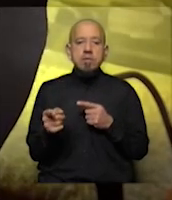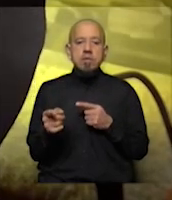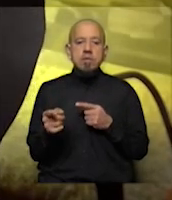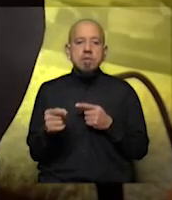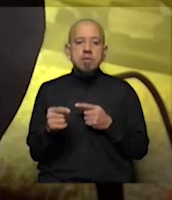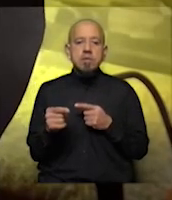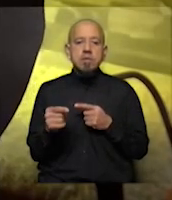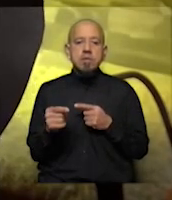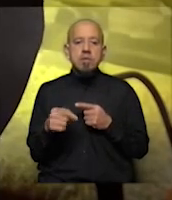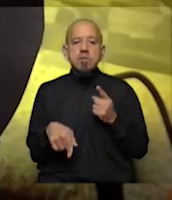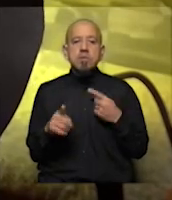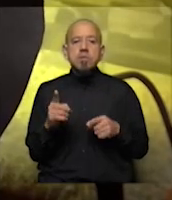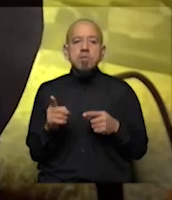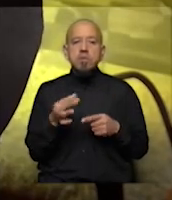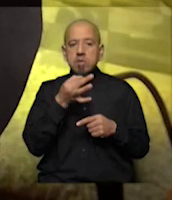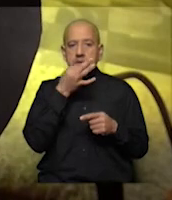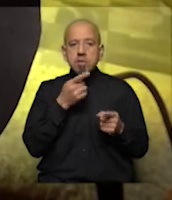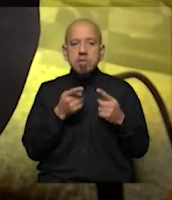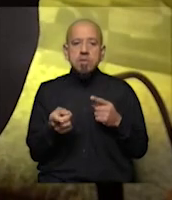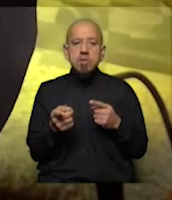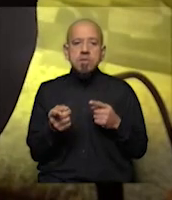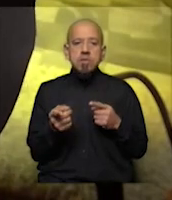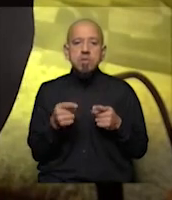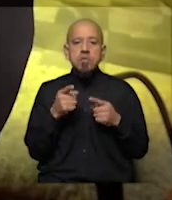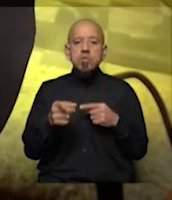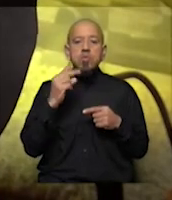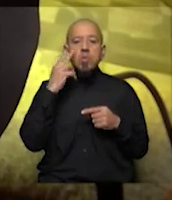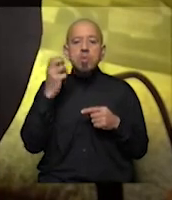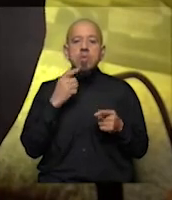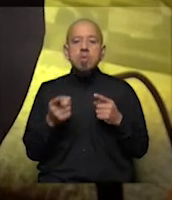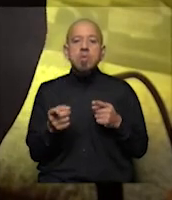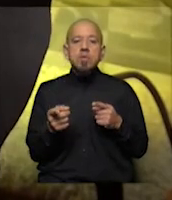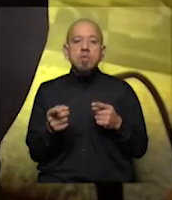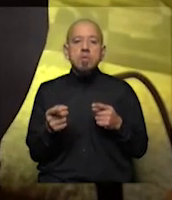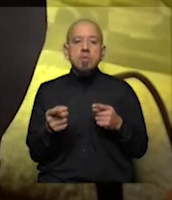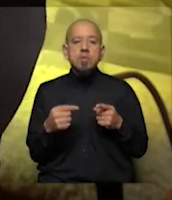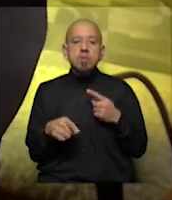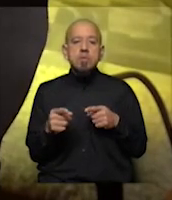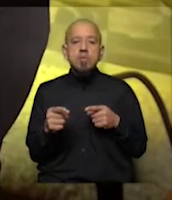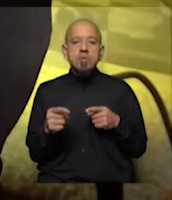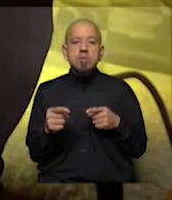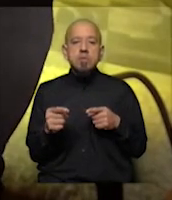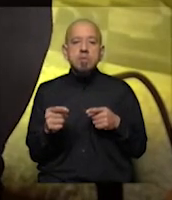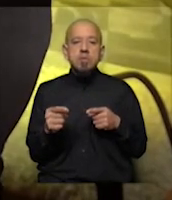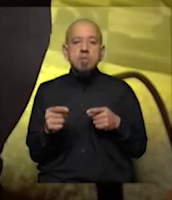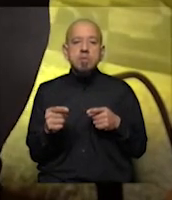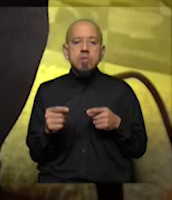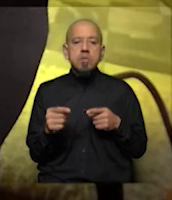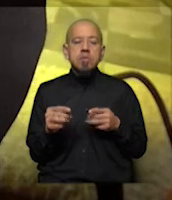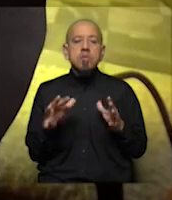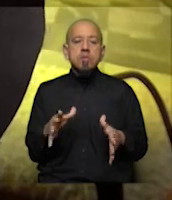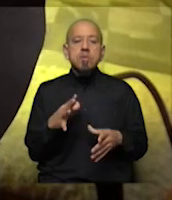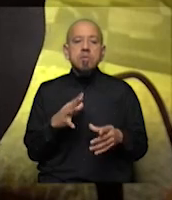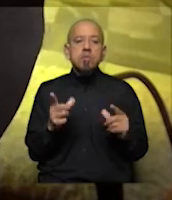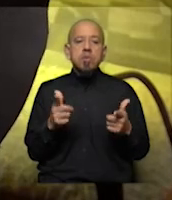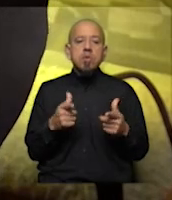esta Cámara, como resaltar un poco también que tu bar y también otros bares, tanto en Colonia como en Montevideo, que no son tantos, pero